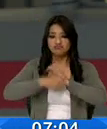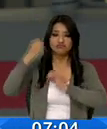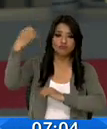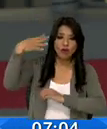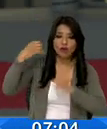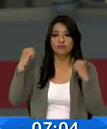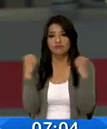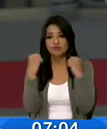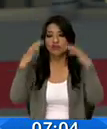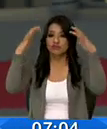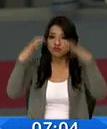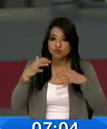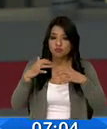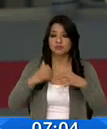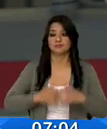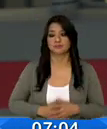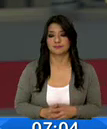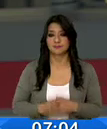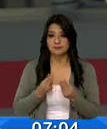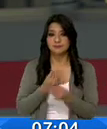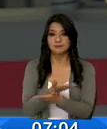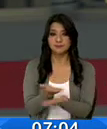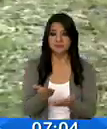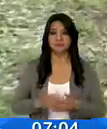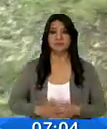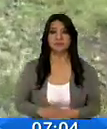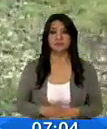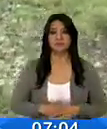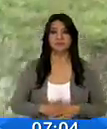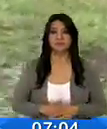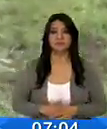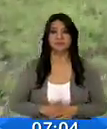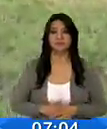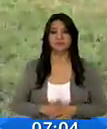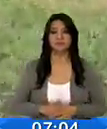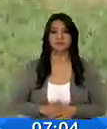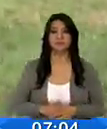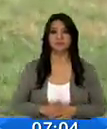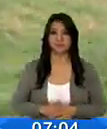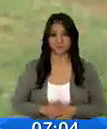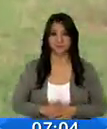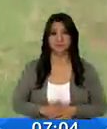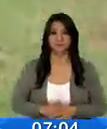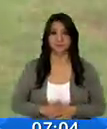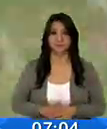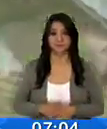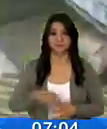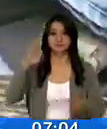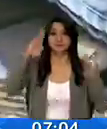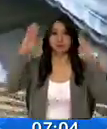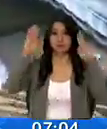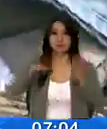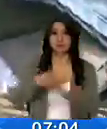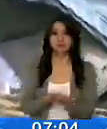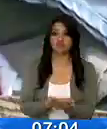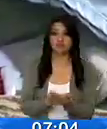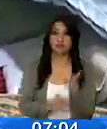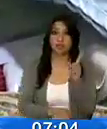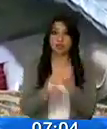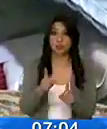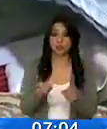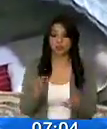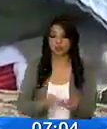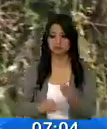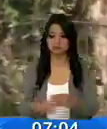frío y la lluvia. Le contamos. Cuando arribaron, los policías unos estaban guardando parte